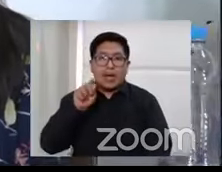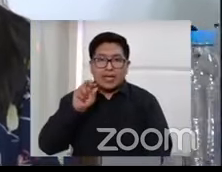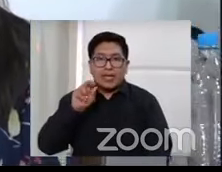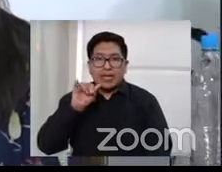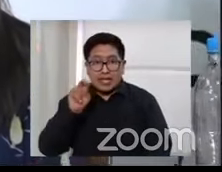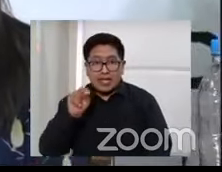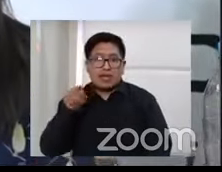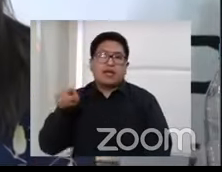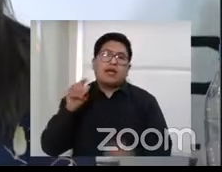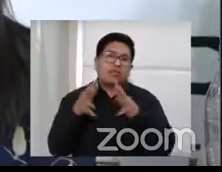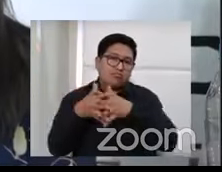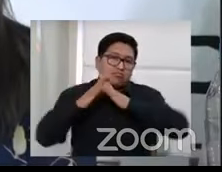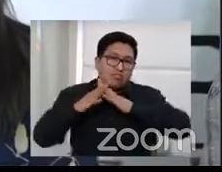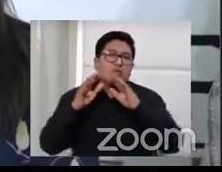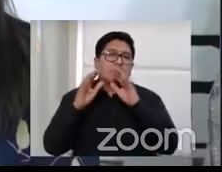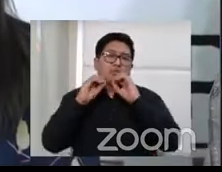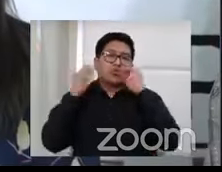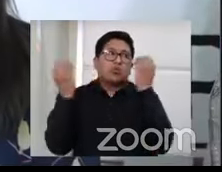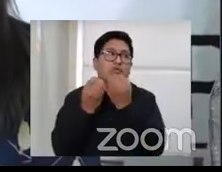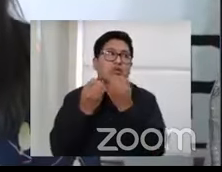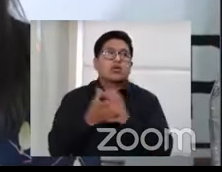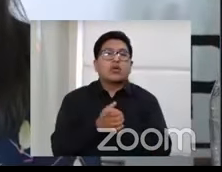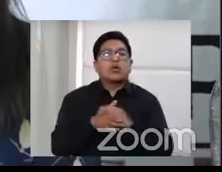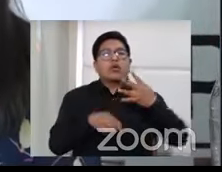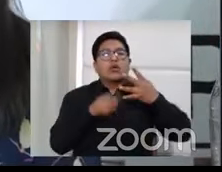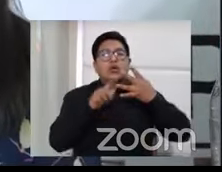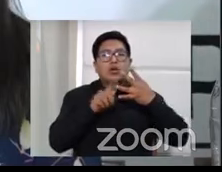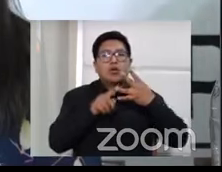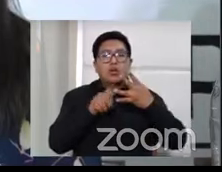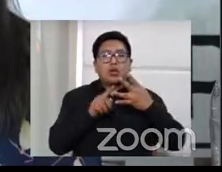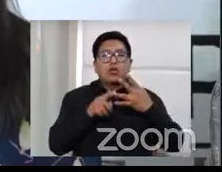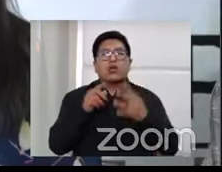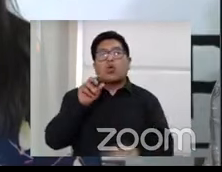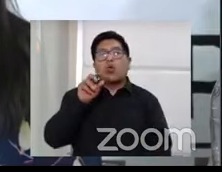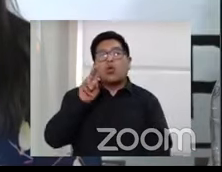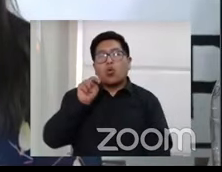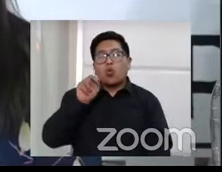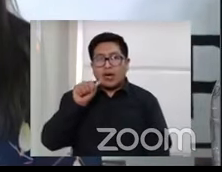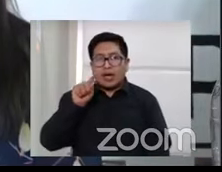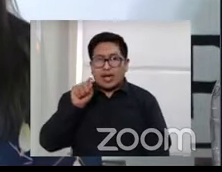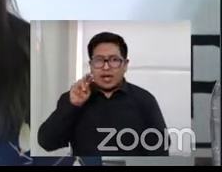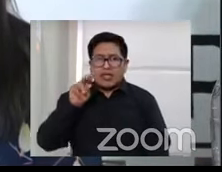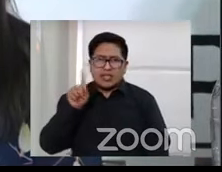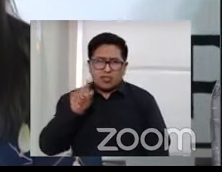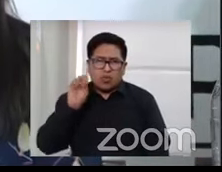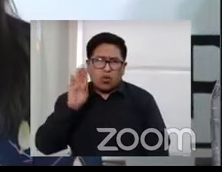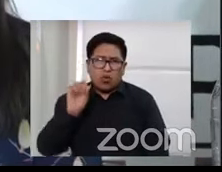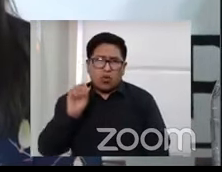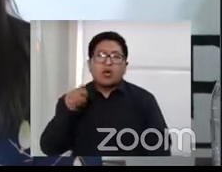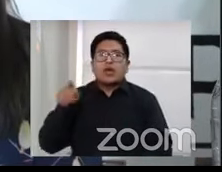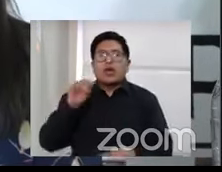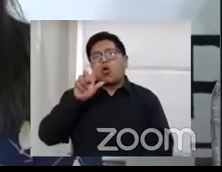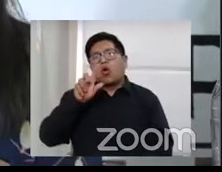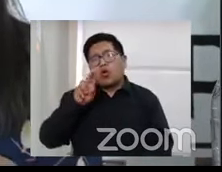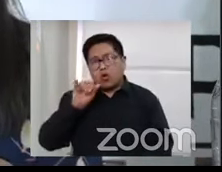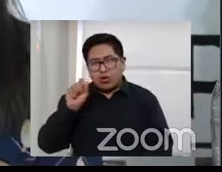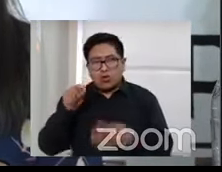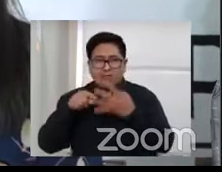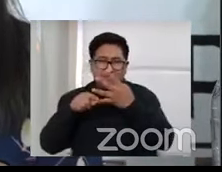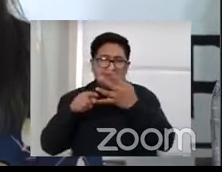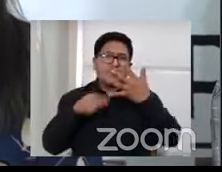redes de infancia del colaborador de la unam héctor solís camacho y bueno